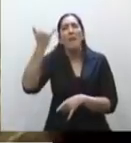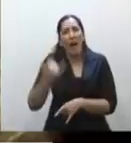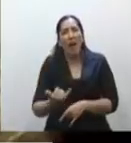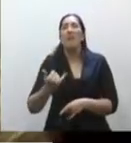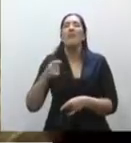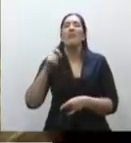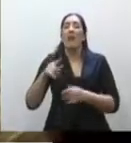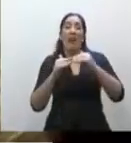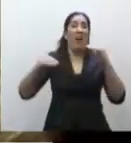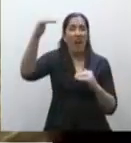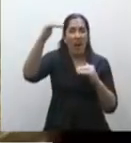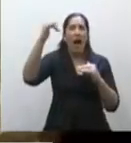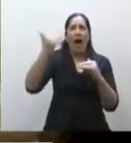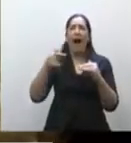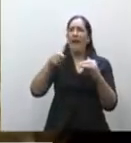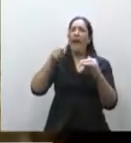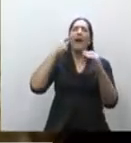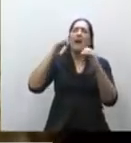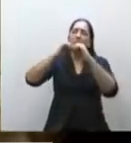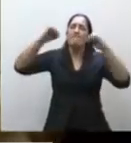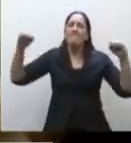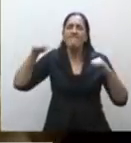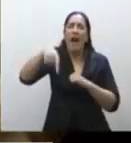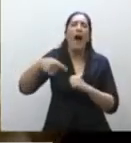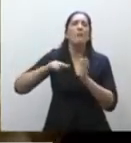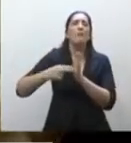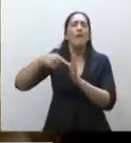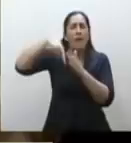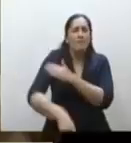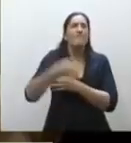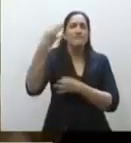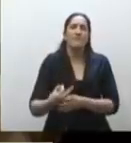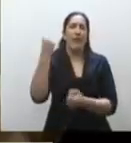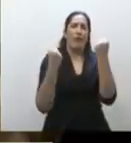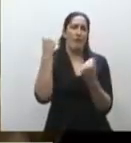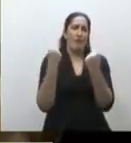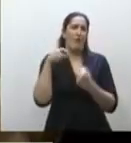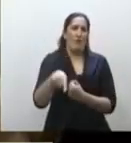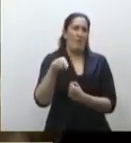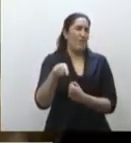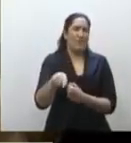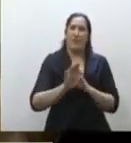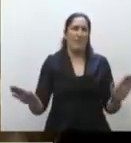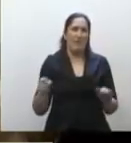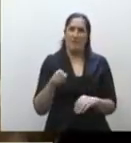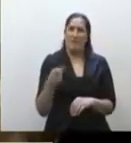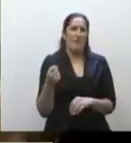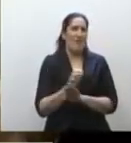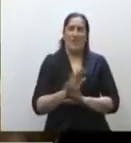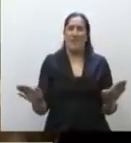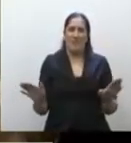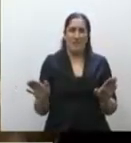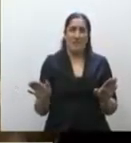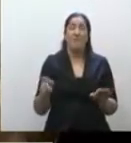relaciones de subordinación y de poder, aunque él afirma, y se olvidó hoy de decirlo en su